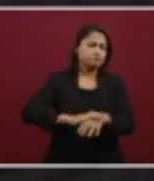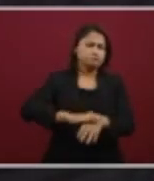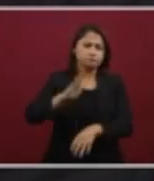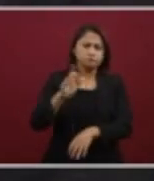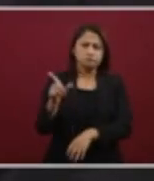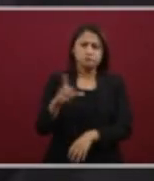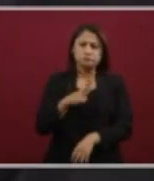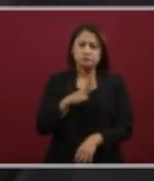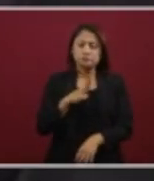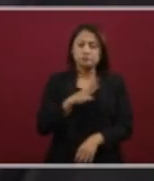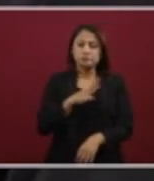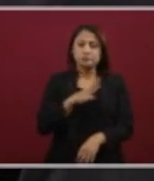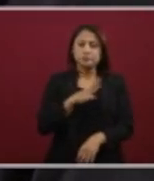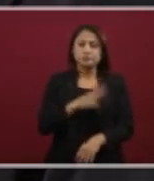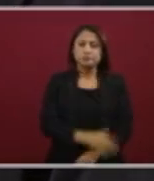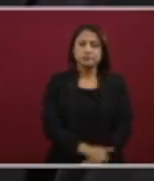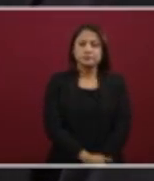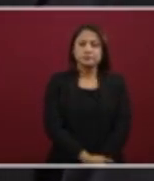Claro,